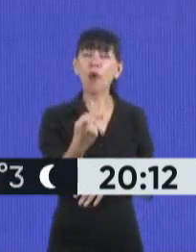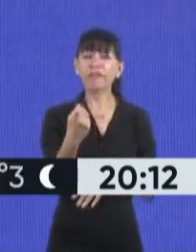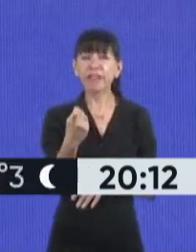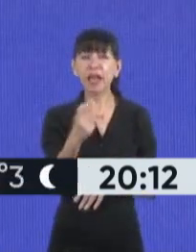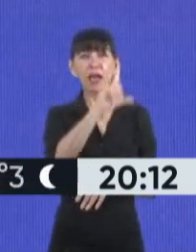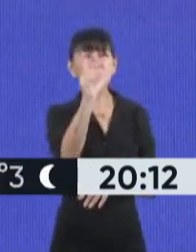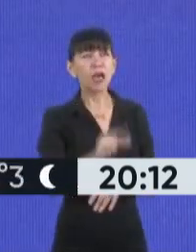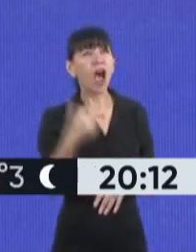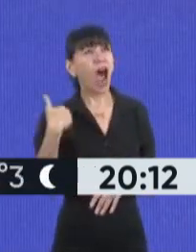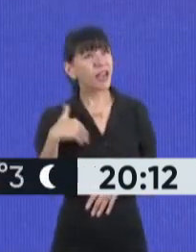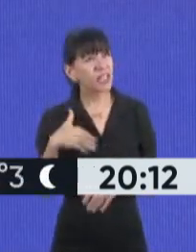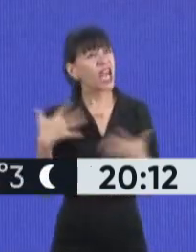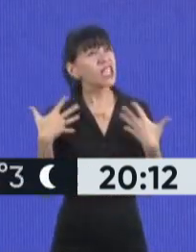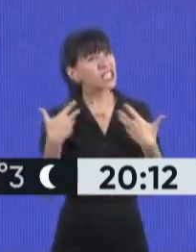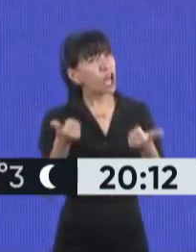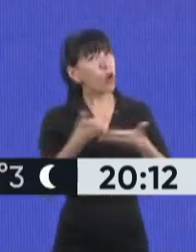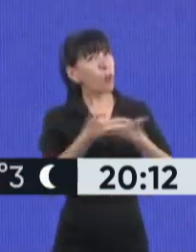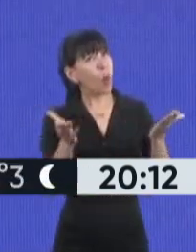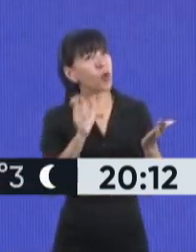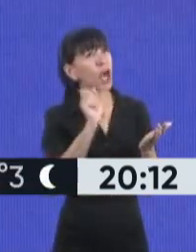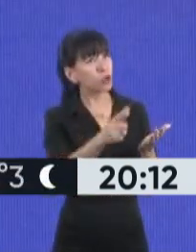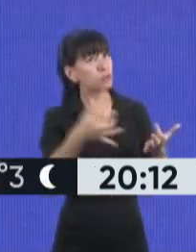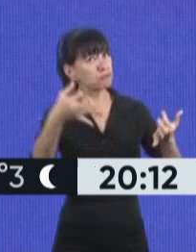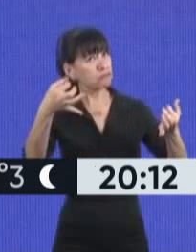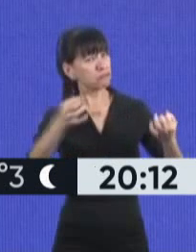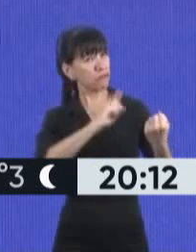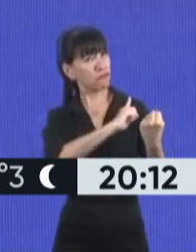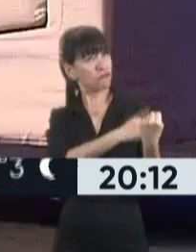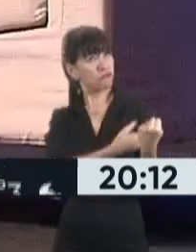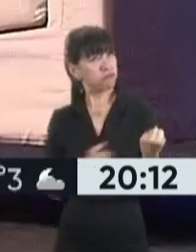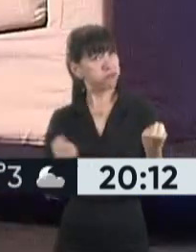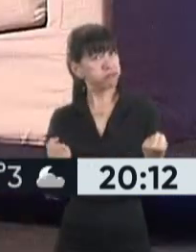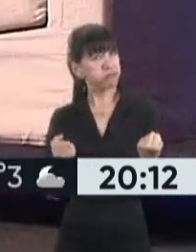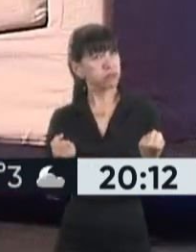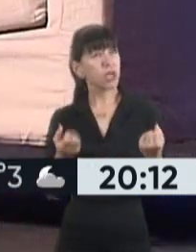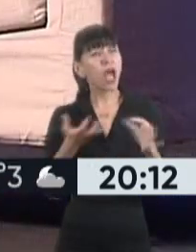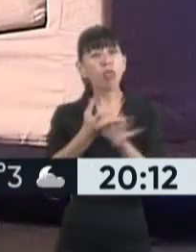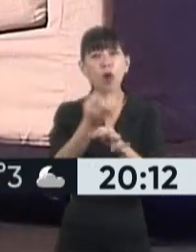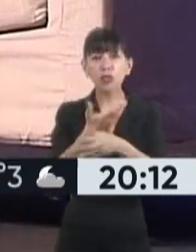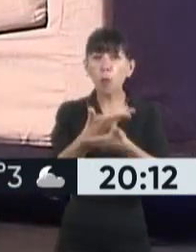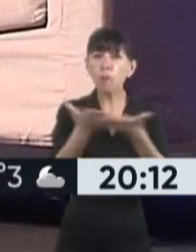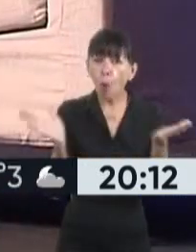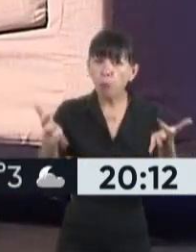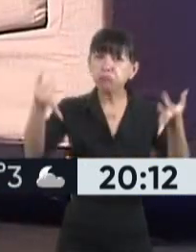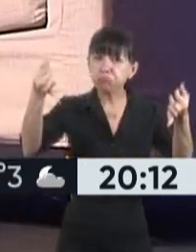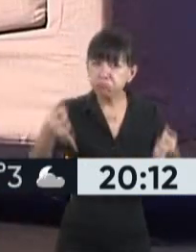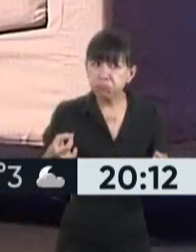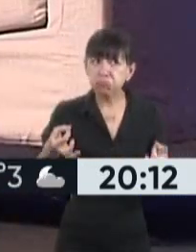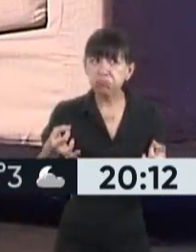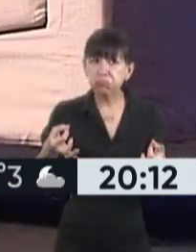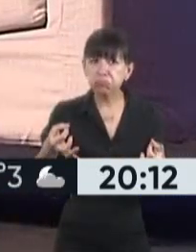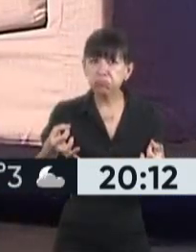tiene una salud pública muy fuerte, que tiene una educación pública muy fuerte, que sus